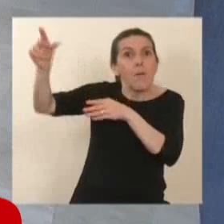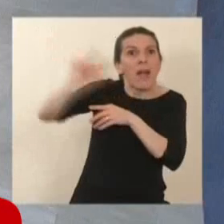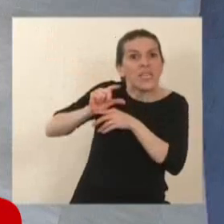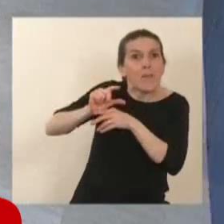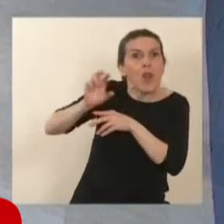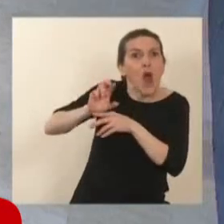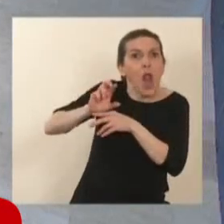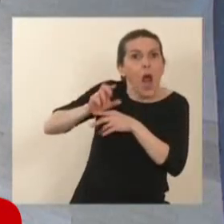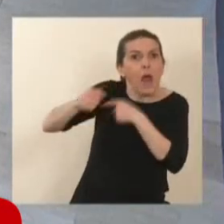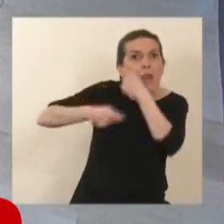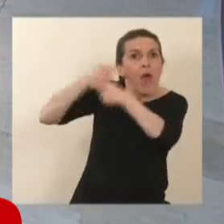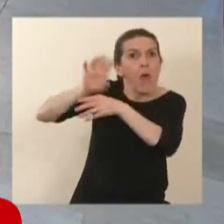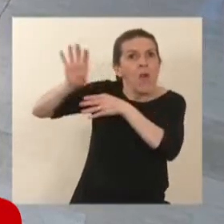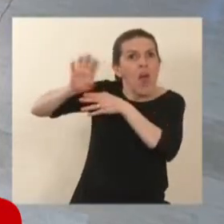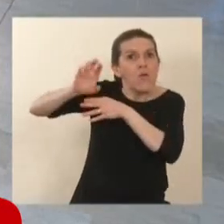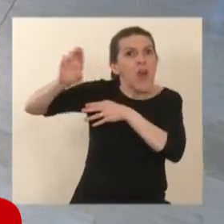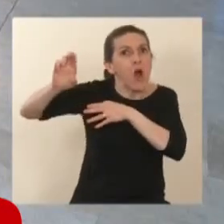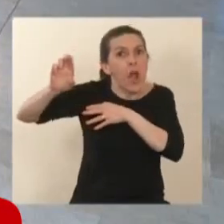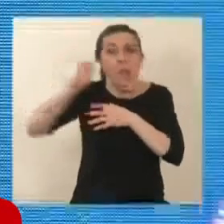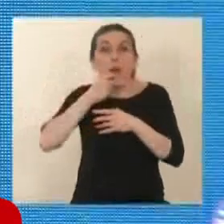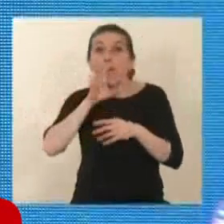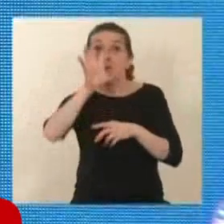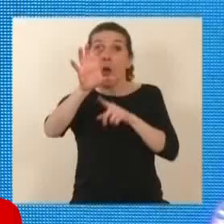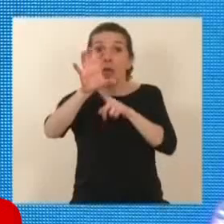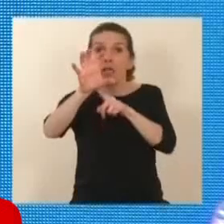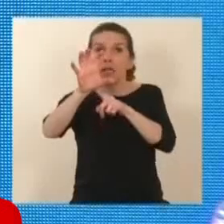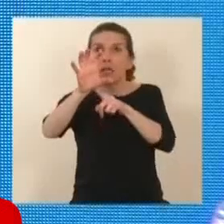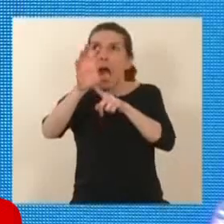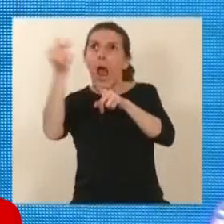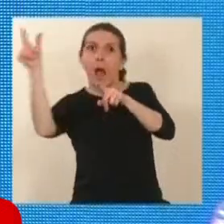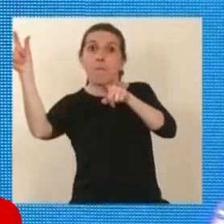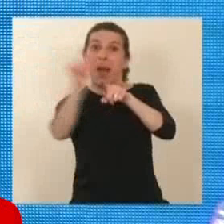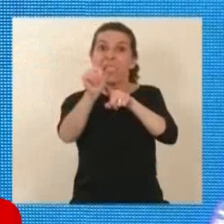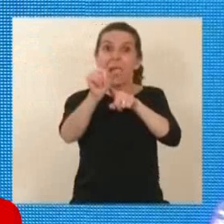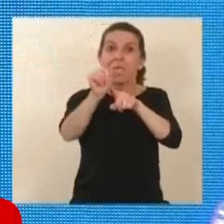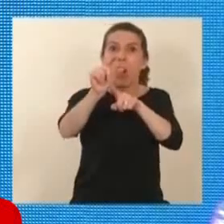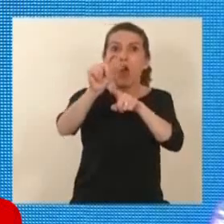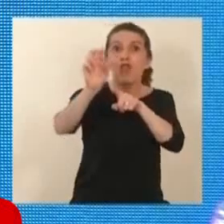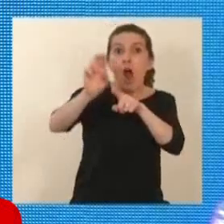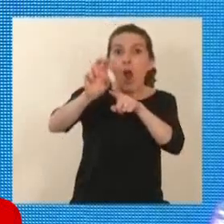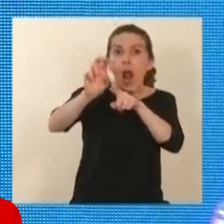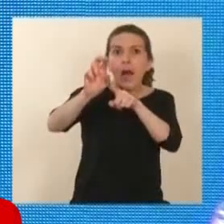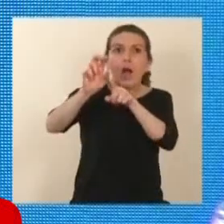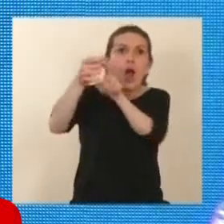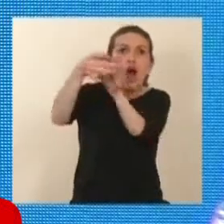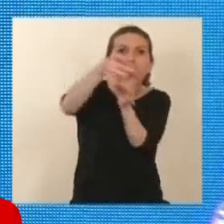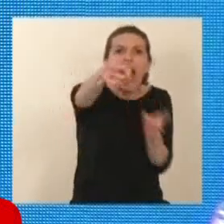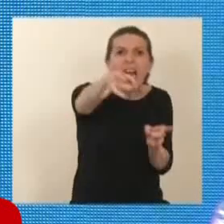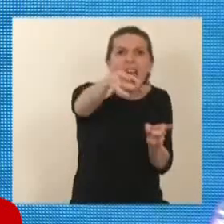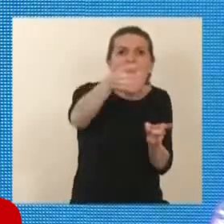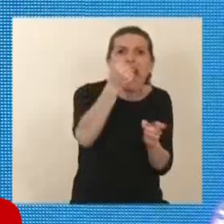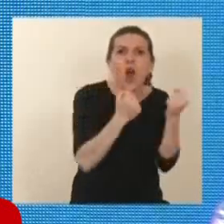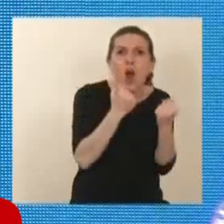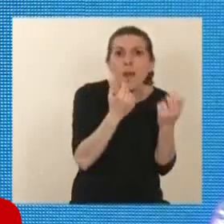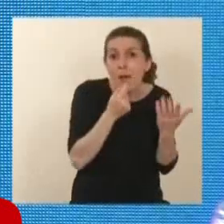Cada provincia que tiene un problema de endeudamiento en dólares, obviamente le genera un problema al resto de la economía, porque hay una sola